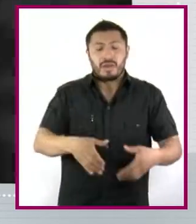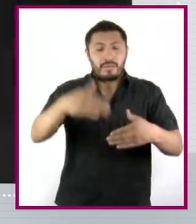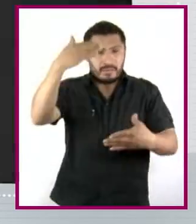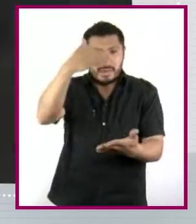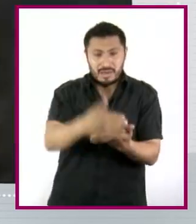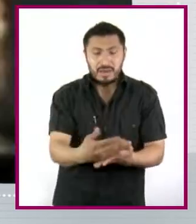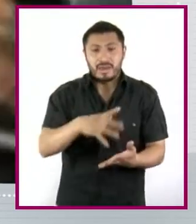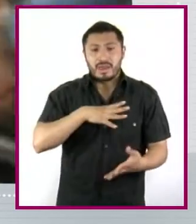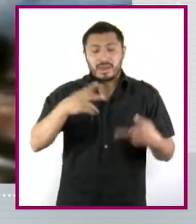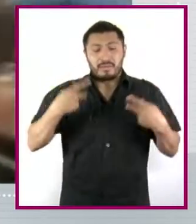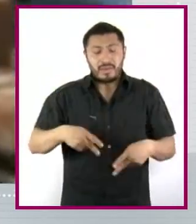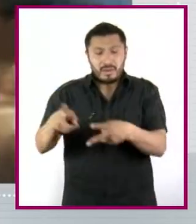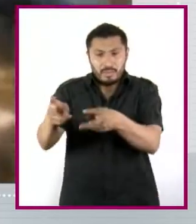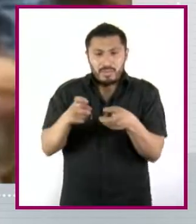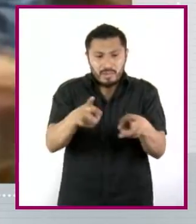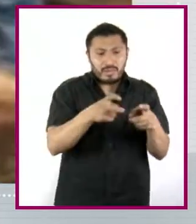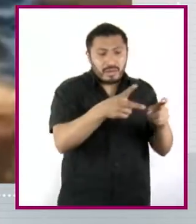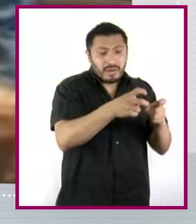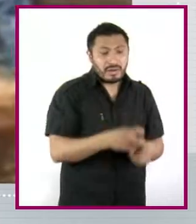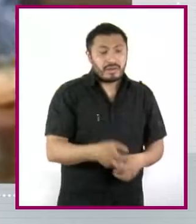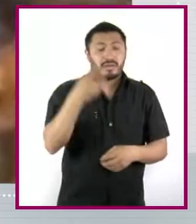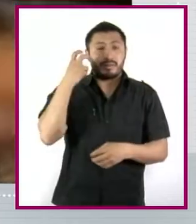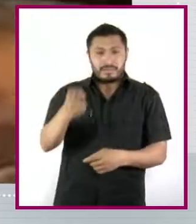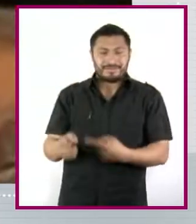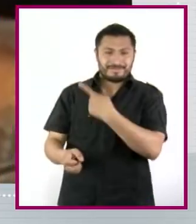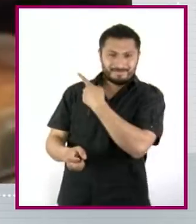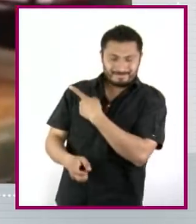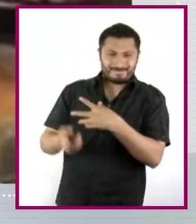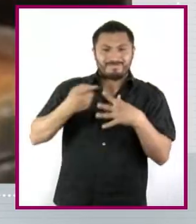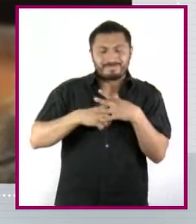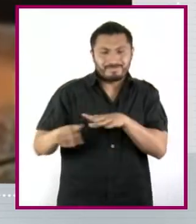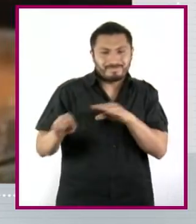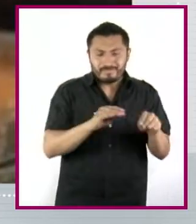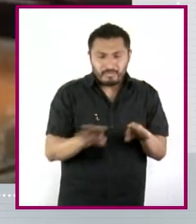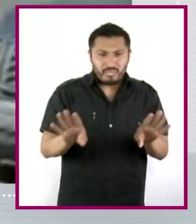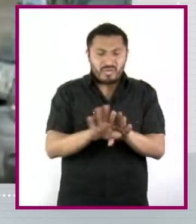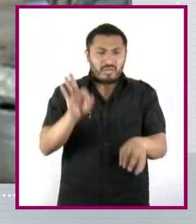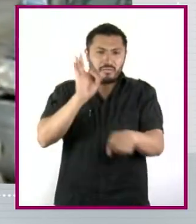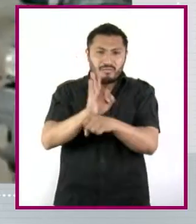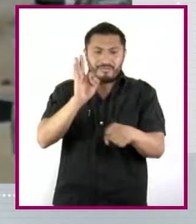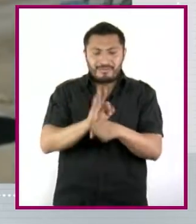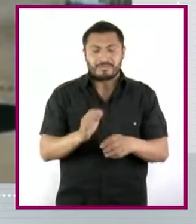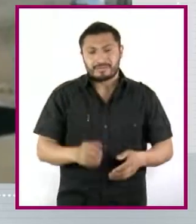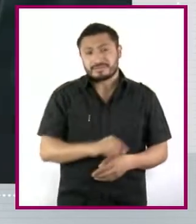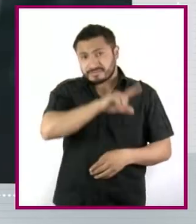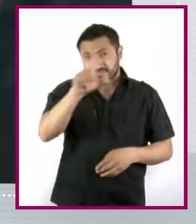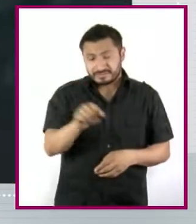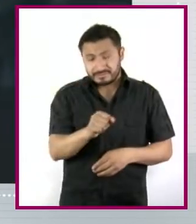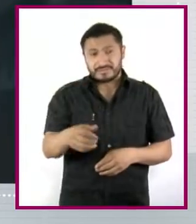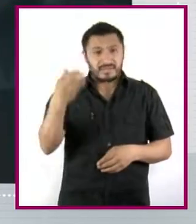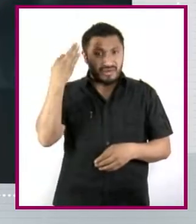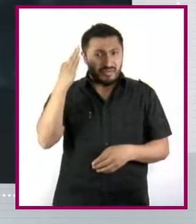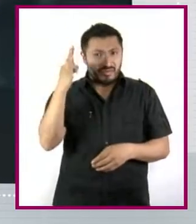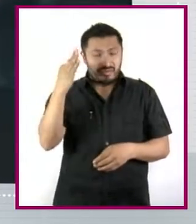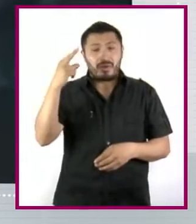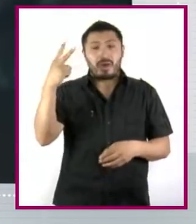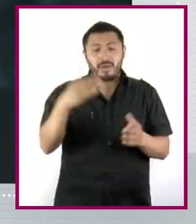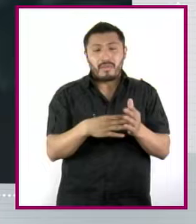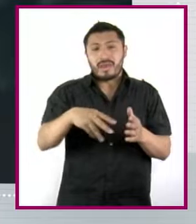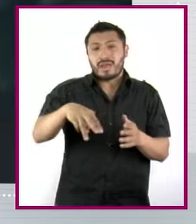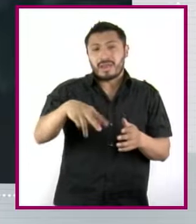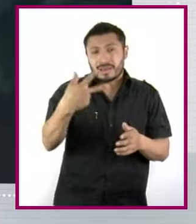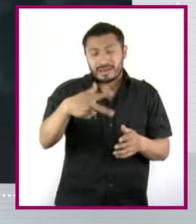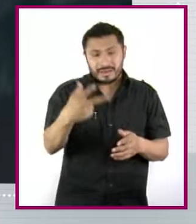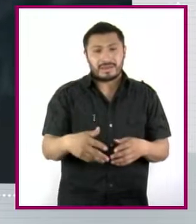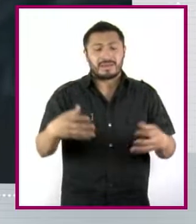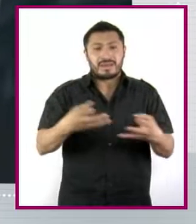rehenes a algunos de los delincuentes. Con esta acción inició un movimiento local de autodefensa. Posteriormente, en febrero del 2013, en Tierra